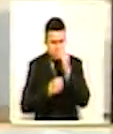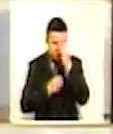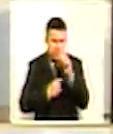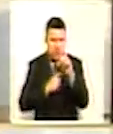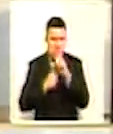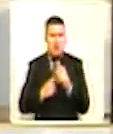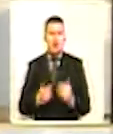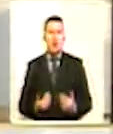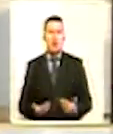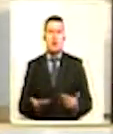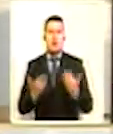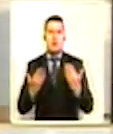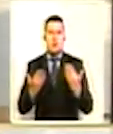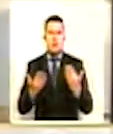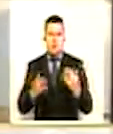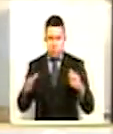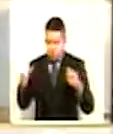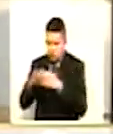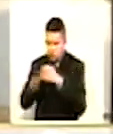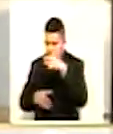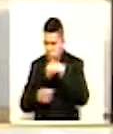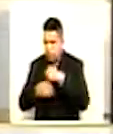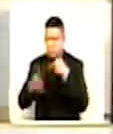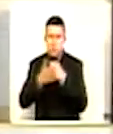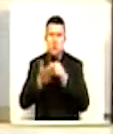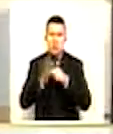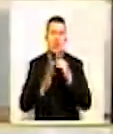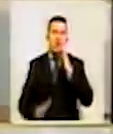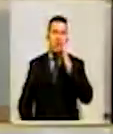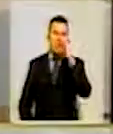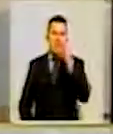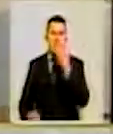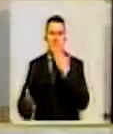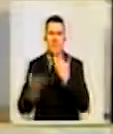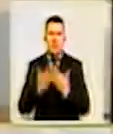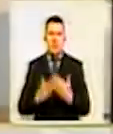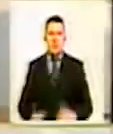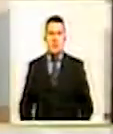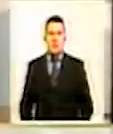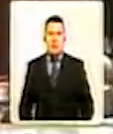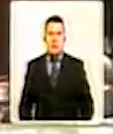ciudadanía y que nos permita afrontar los retos del futuro. Muchísimas gracias.